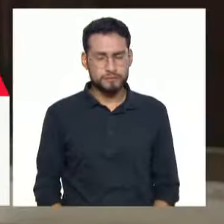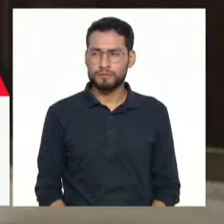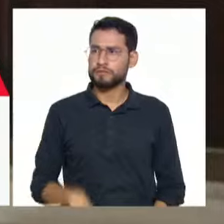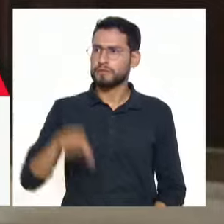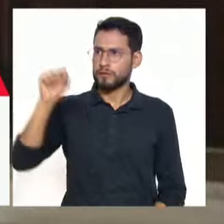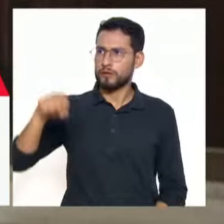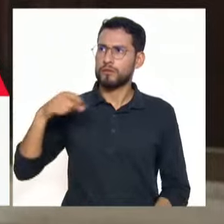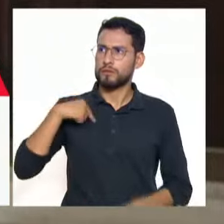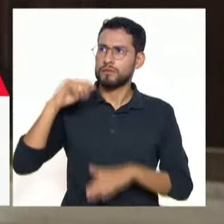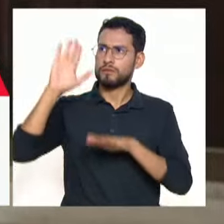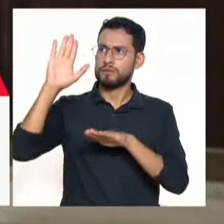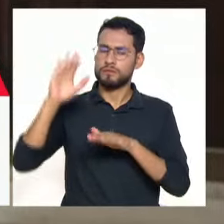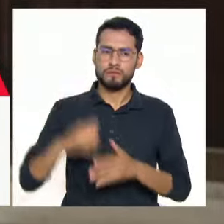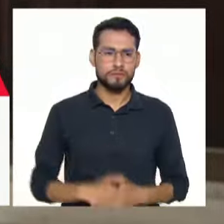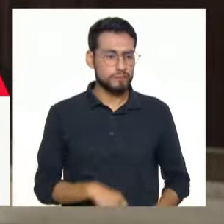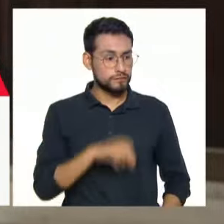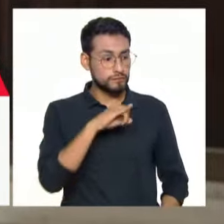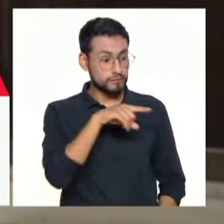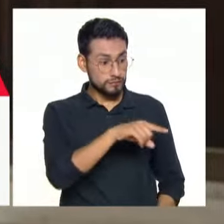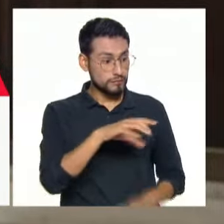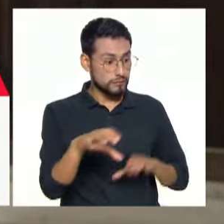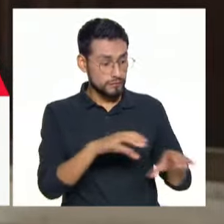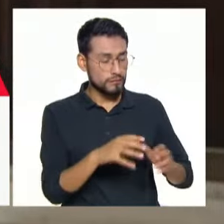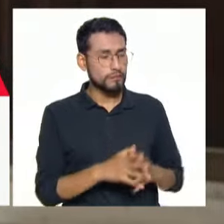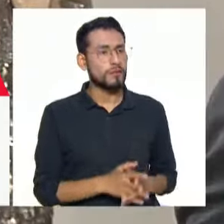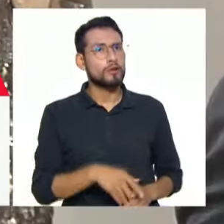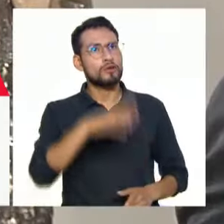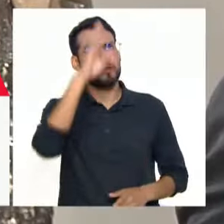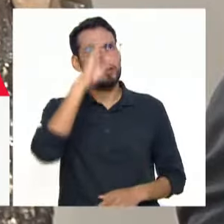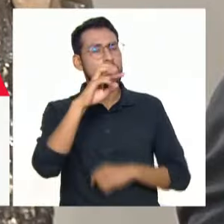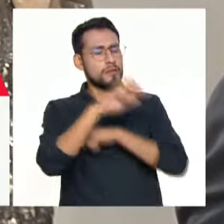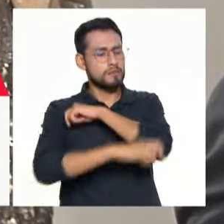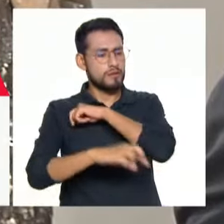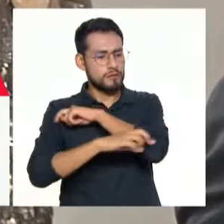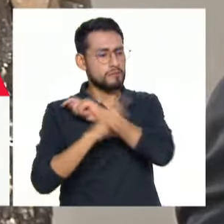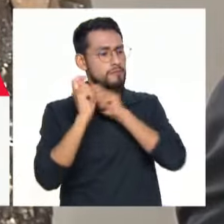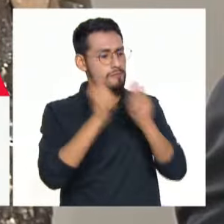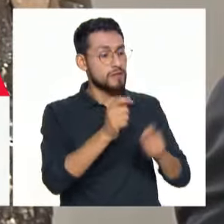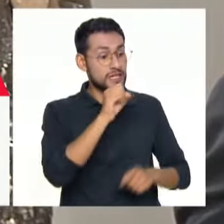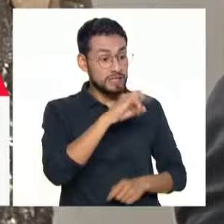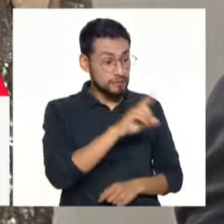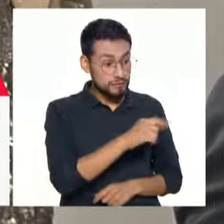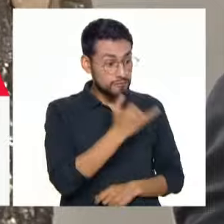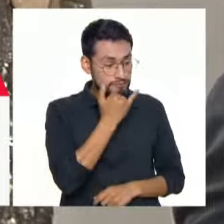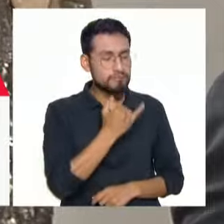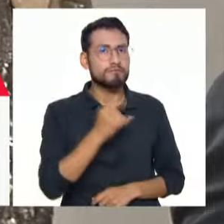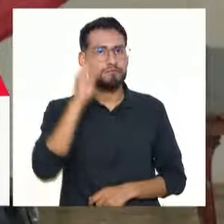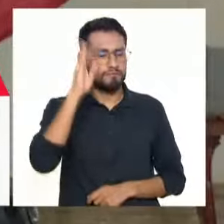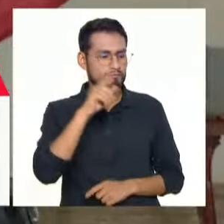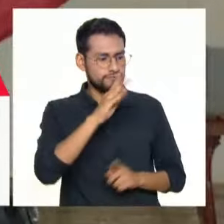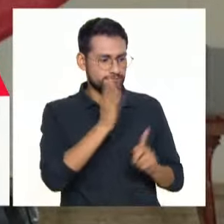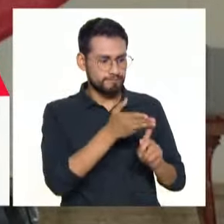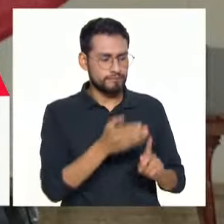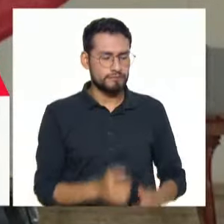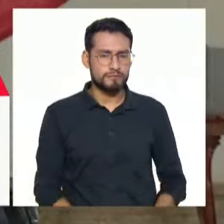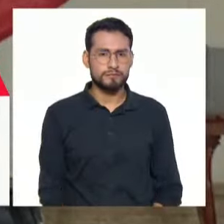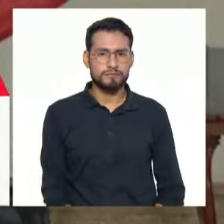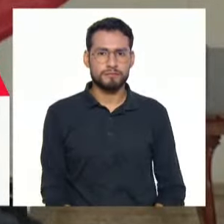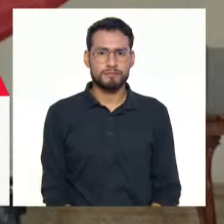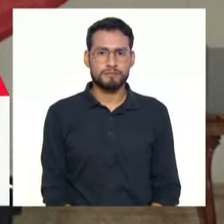Sí, juro. Si así lo hiciera, que Dios y la patria lo premien, y si no, se lo demanden.